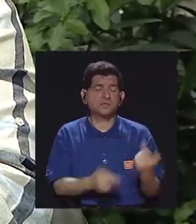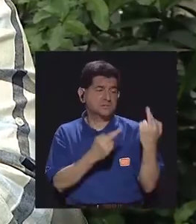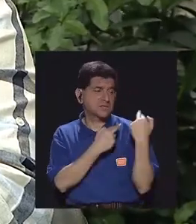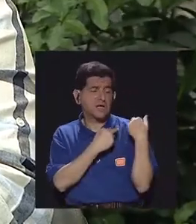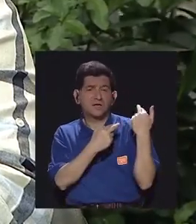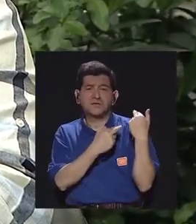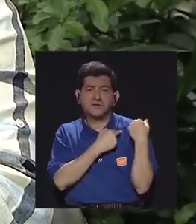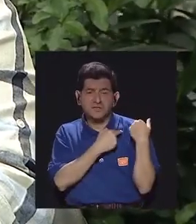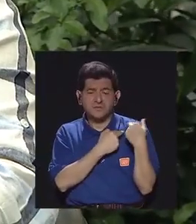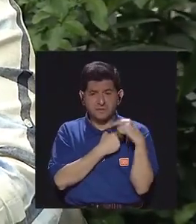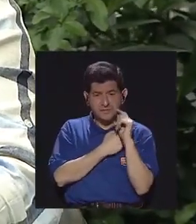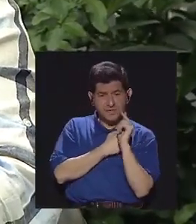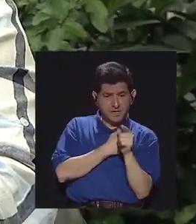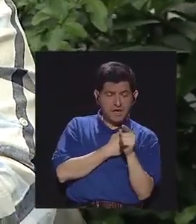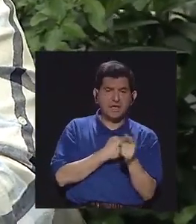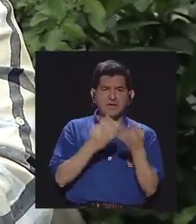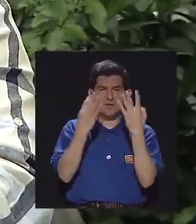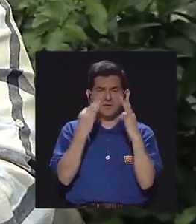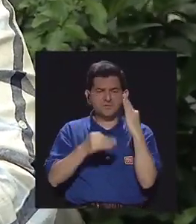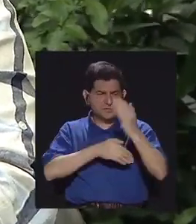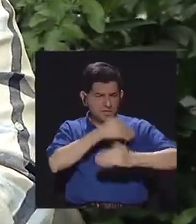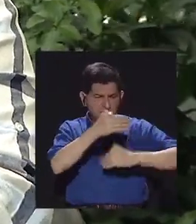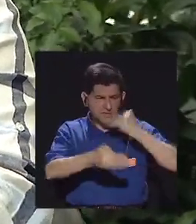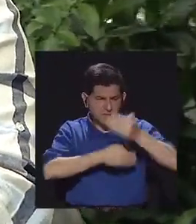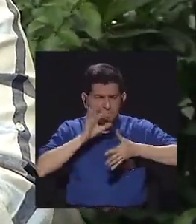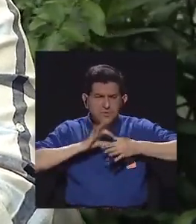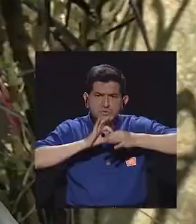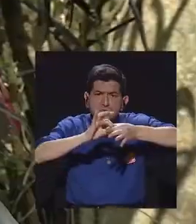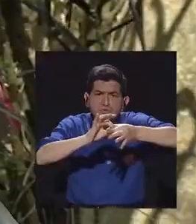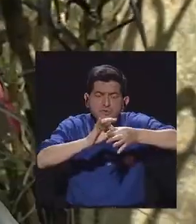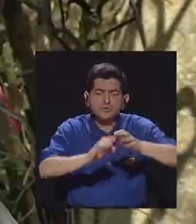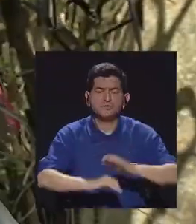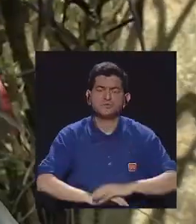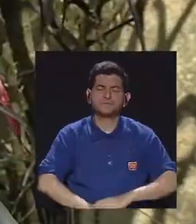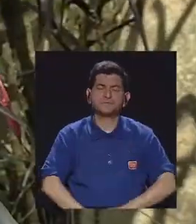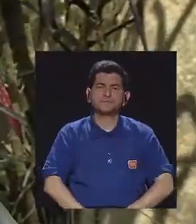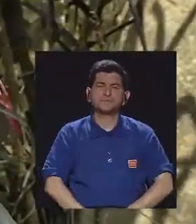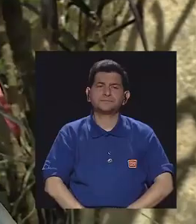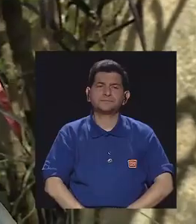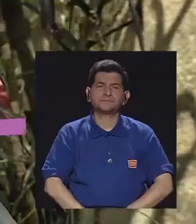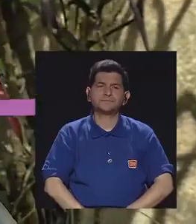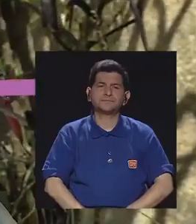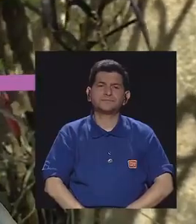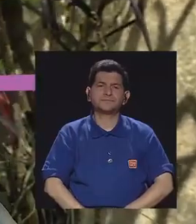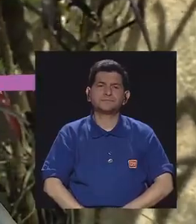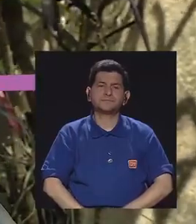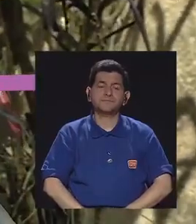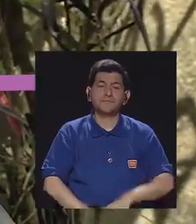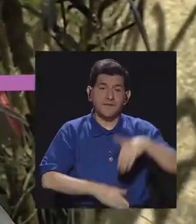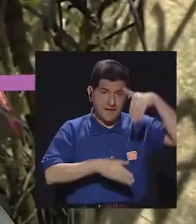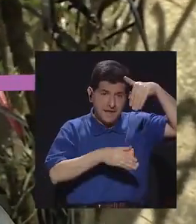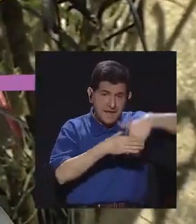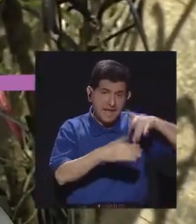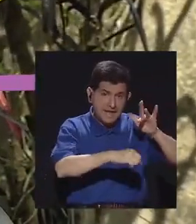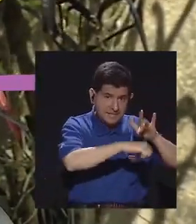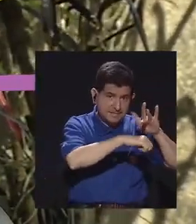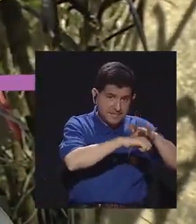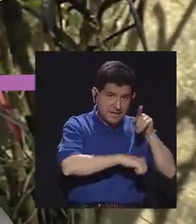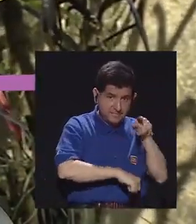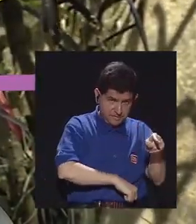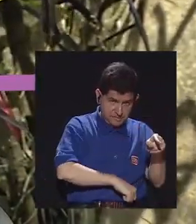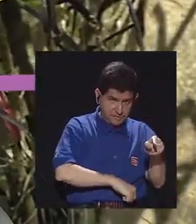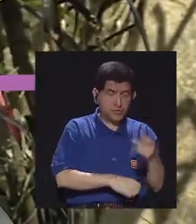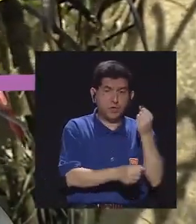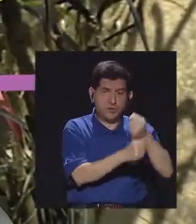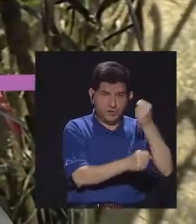alguna responsabilidad como para llevar el proceso de la mano. Bueno, con lo que es intervención